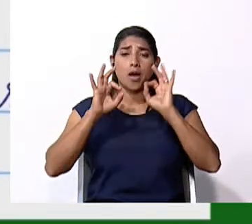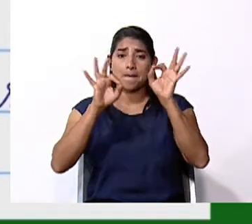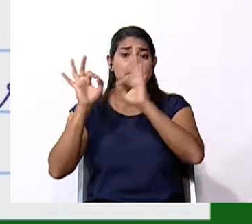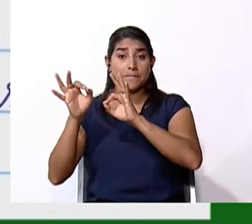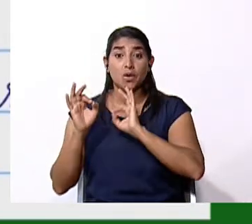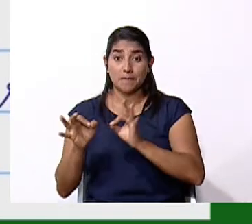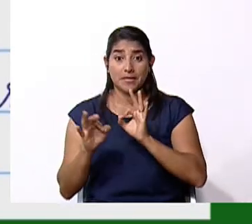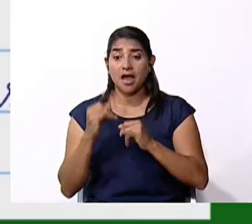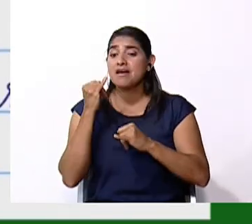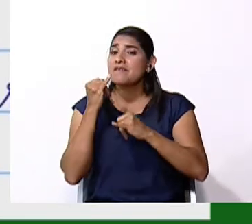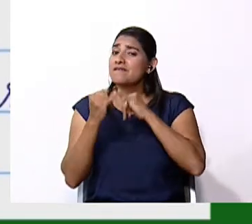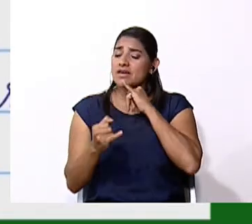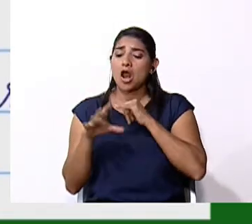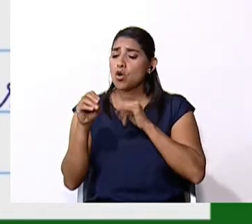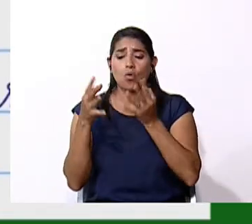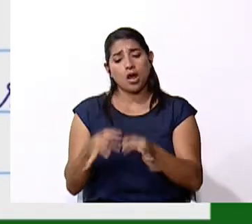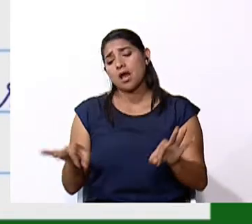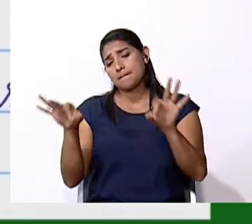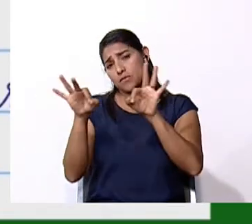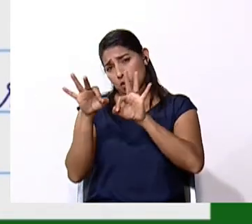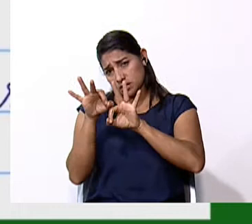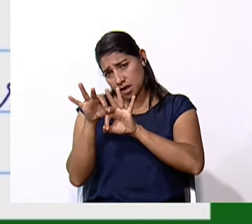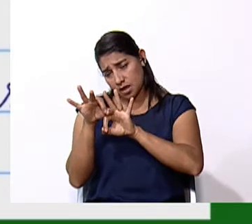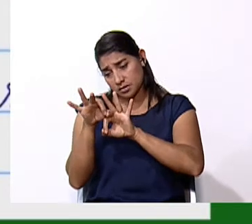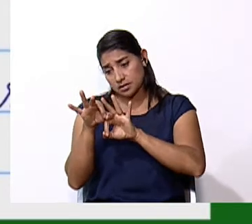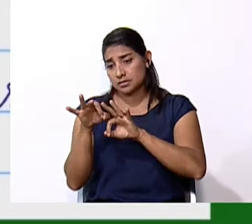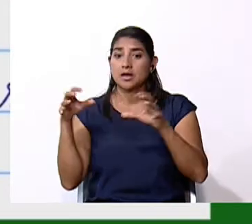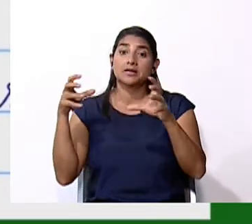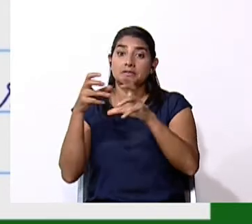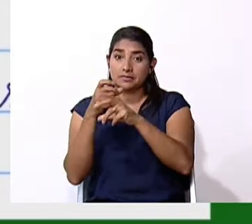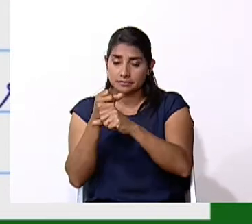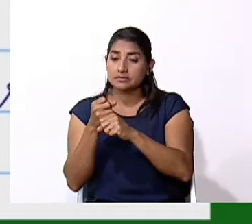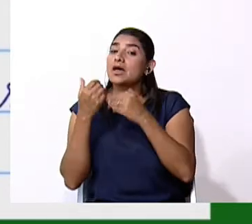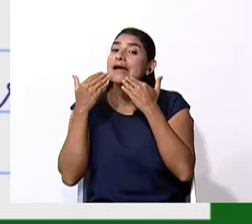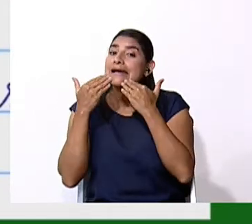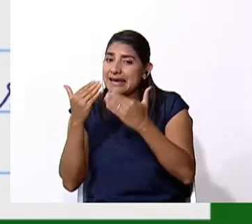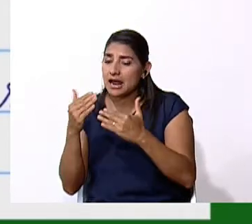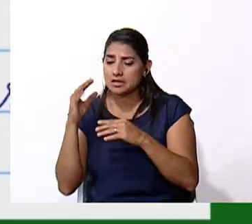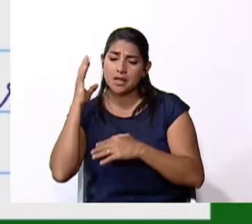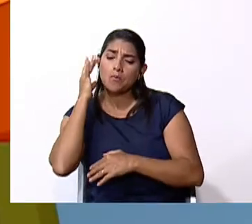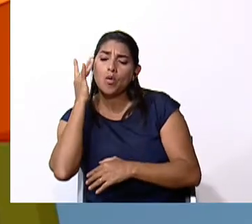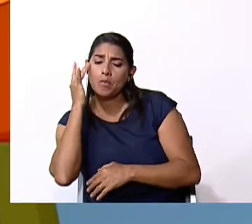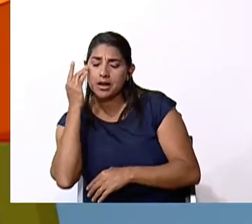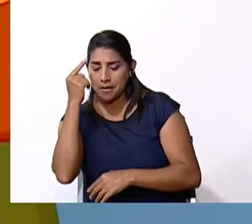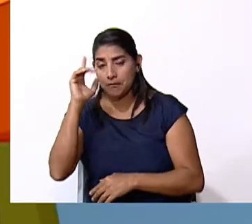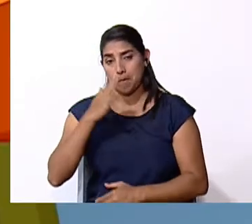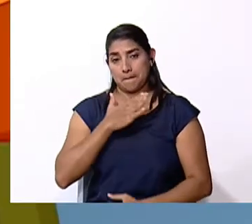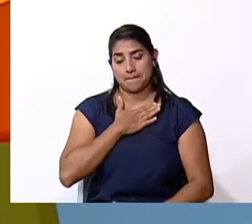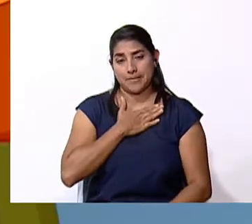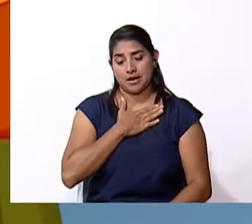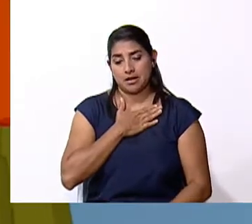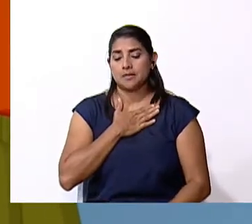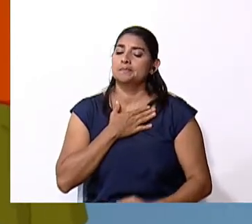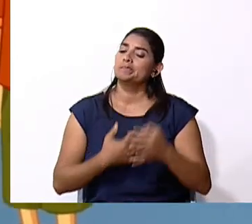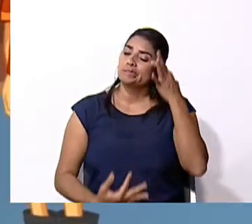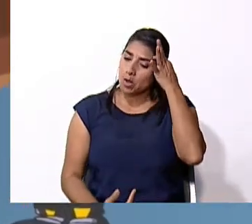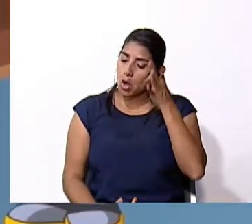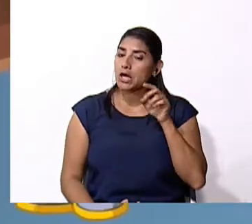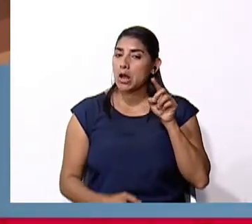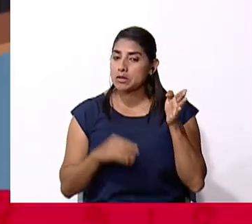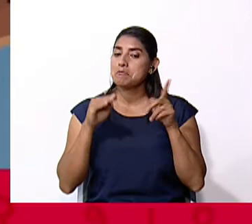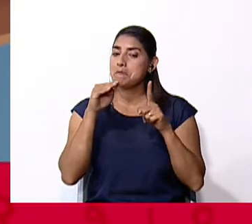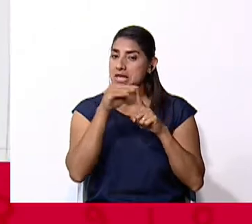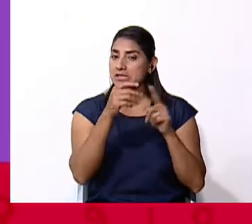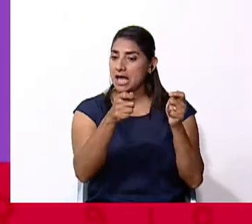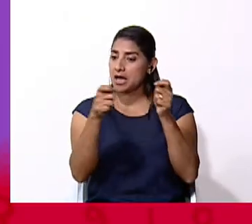Al final, no era tan importante. En síntesis, gracias por tu preocupación. Creo que este sí se